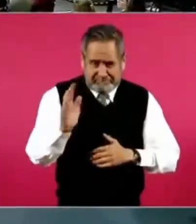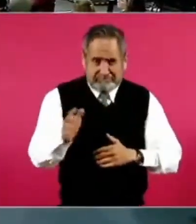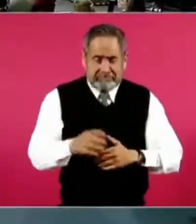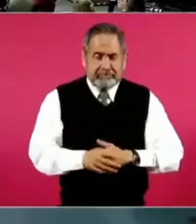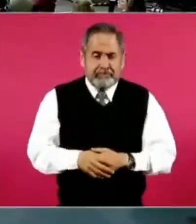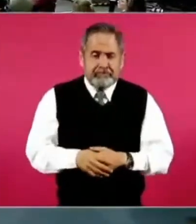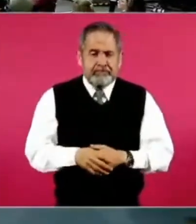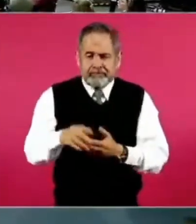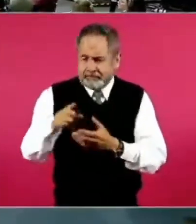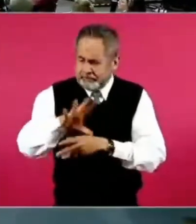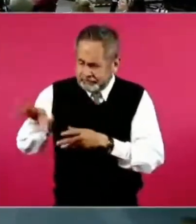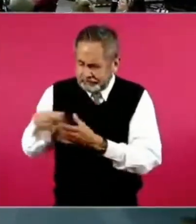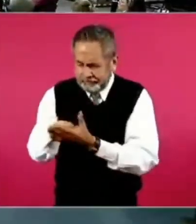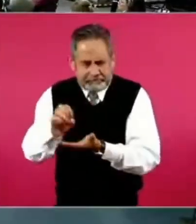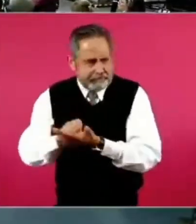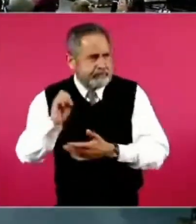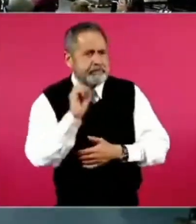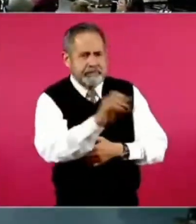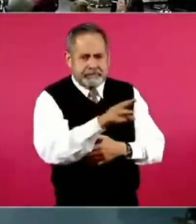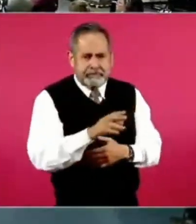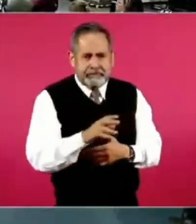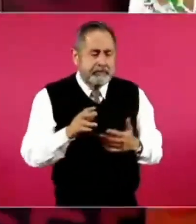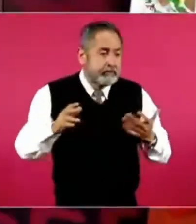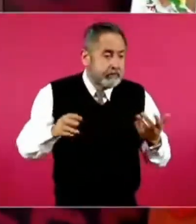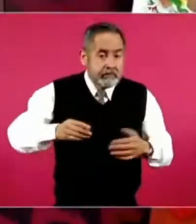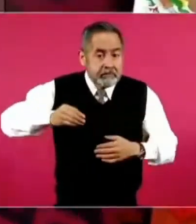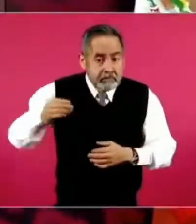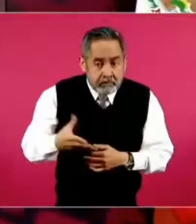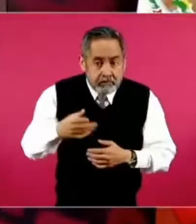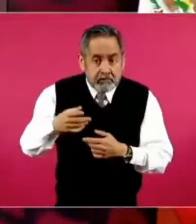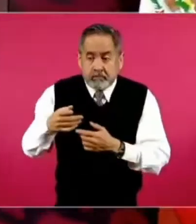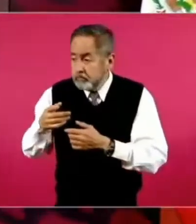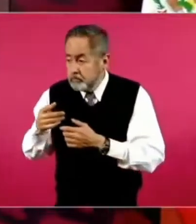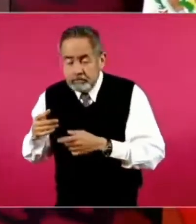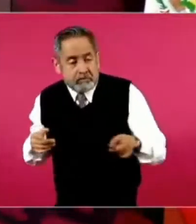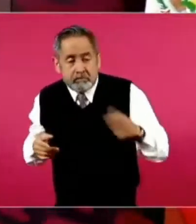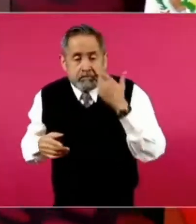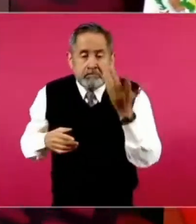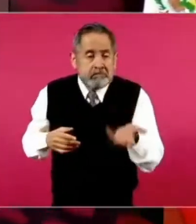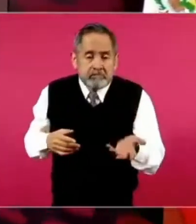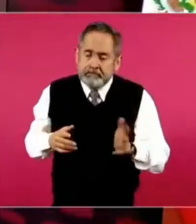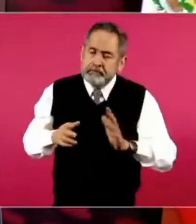Ya les envié las pruebas. Entonces, a pesar de que existen estos errores,